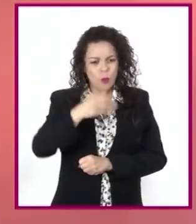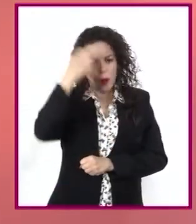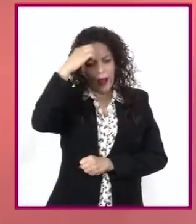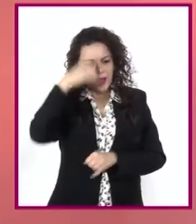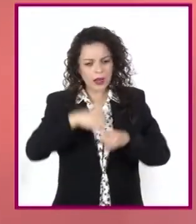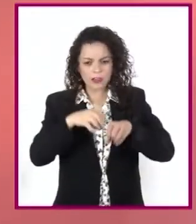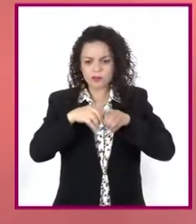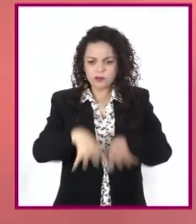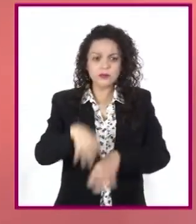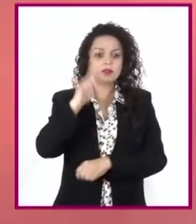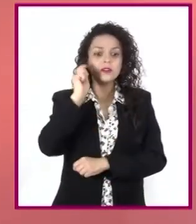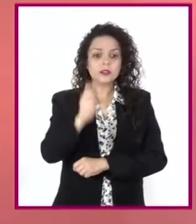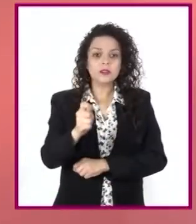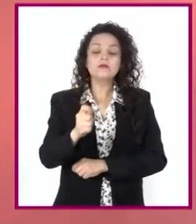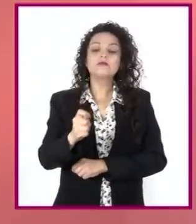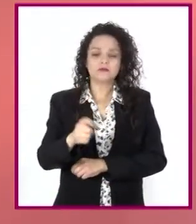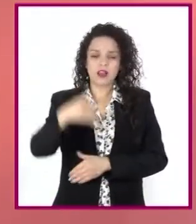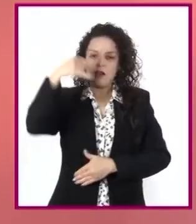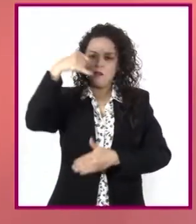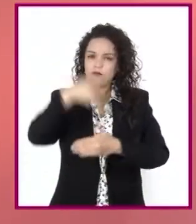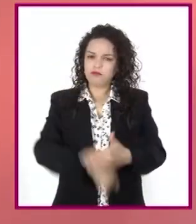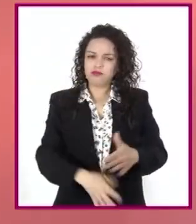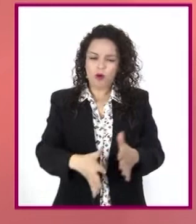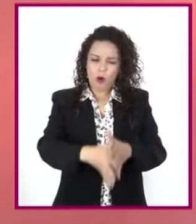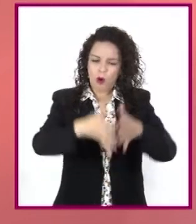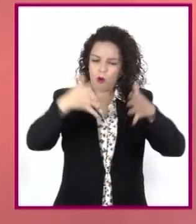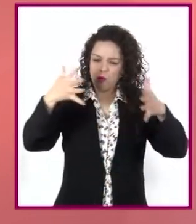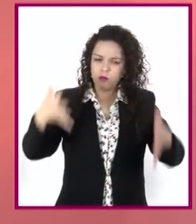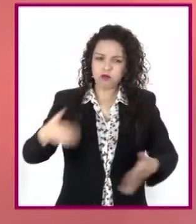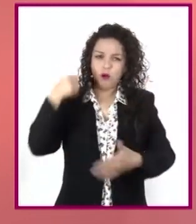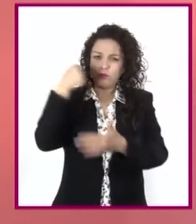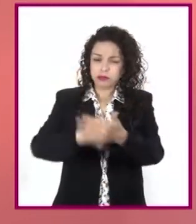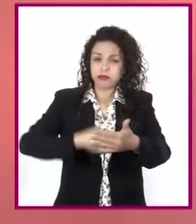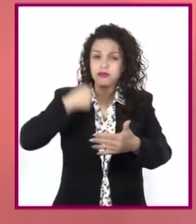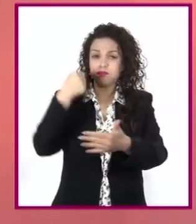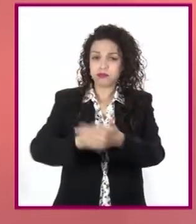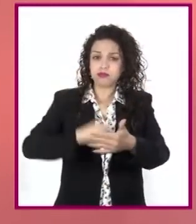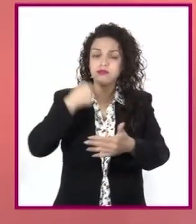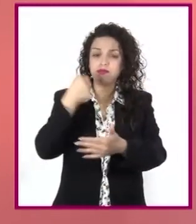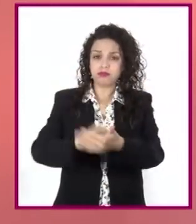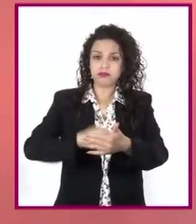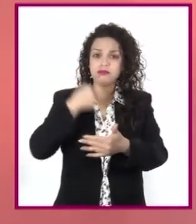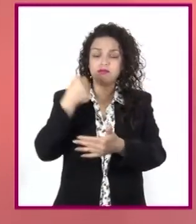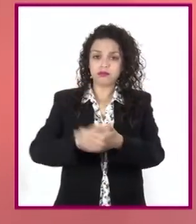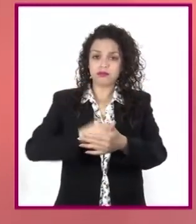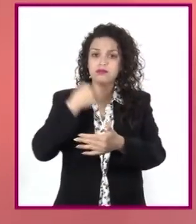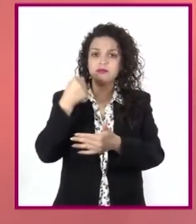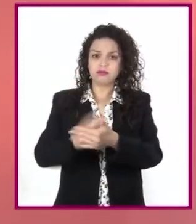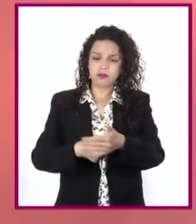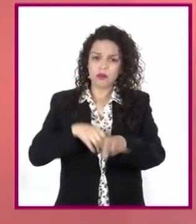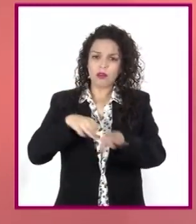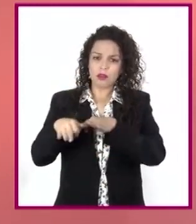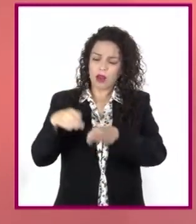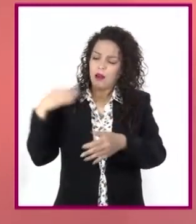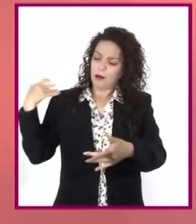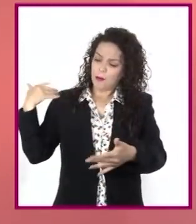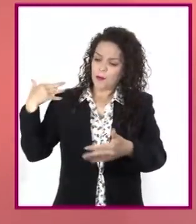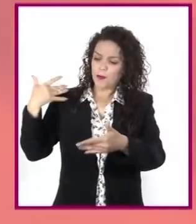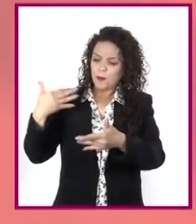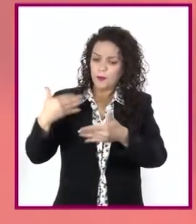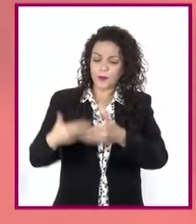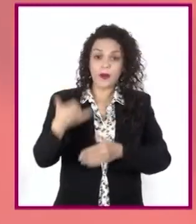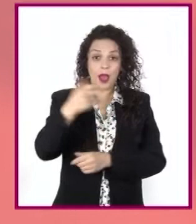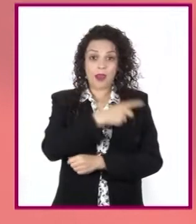de grandes y profundas investigaciones de un trabajo arduo que no se debe subestimar y que al contrario debemos